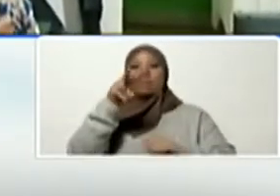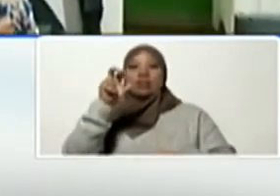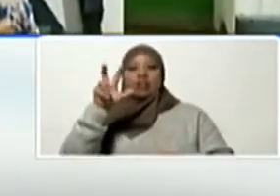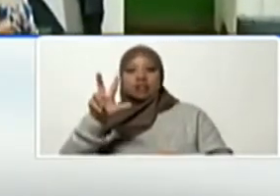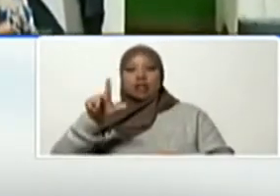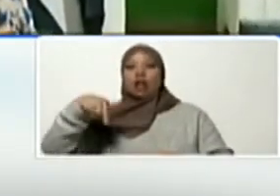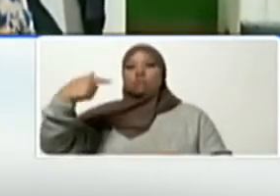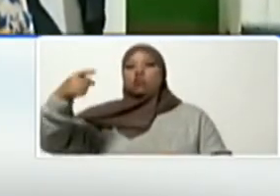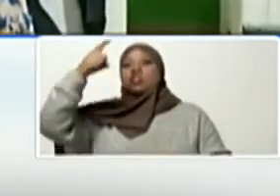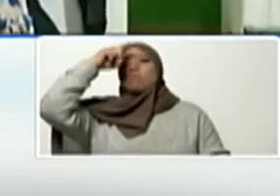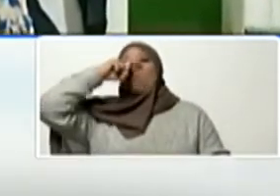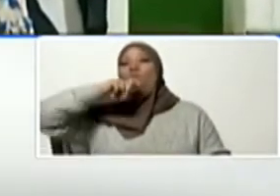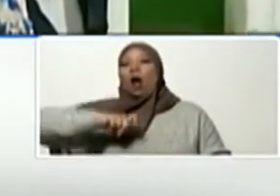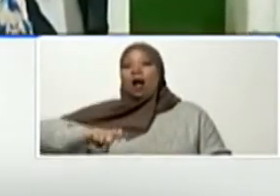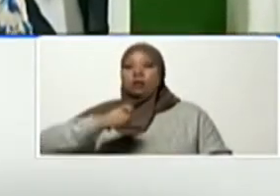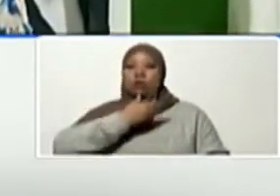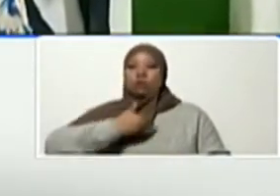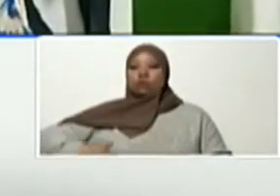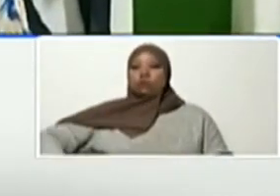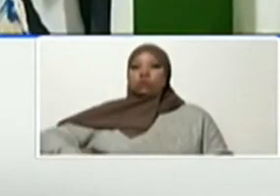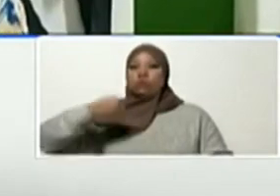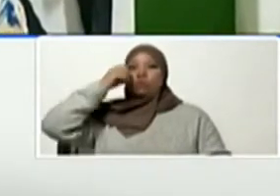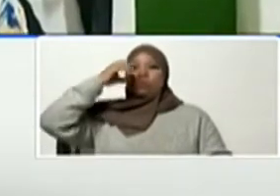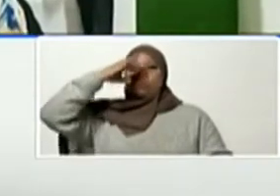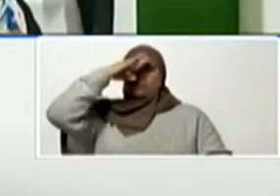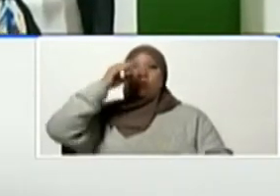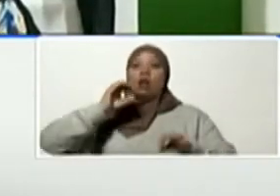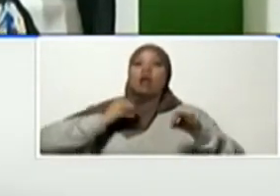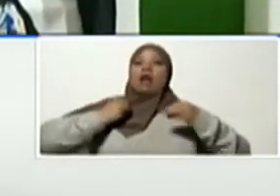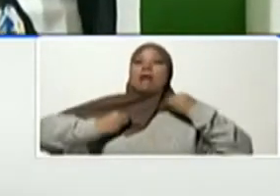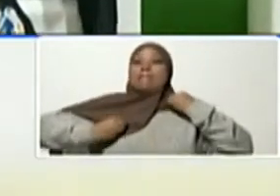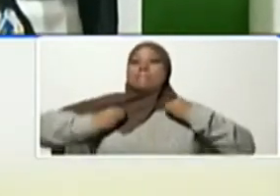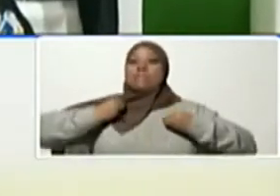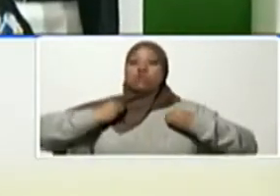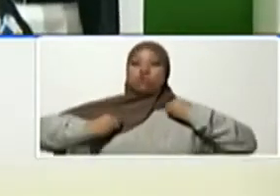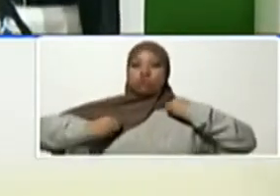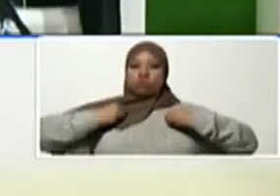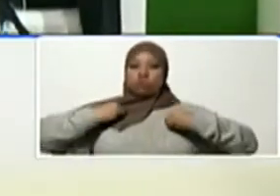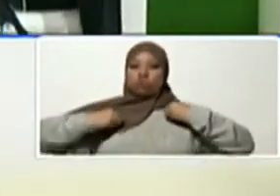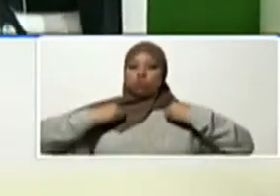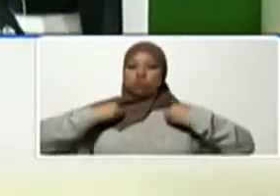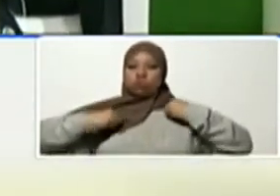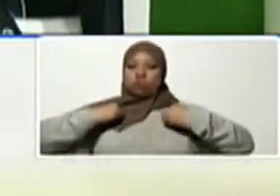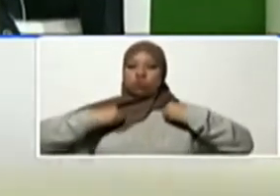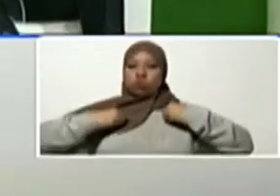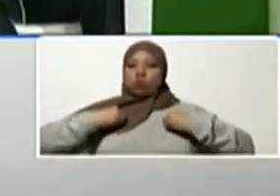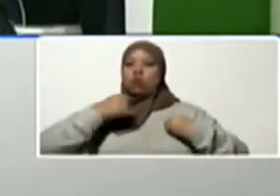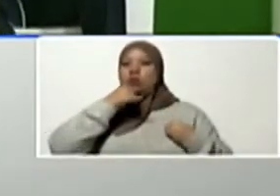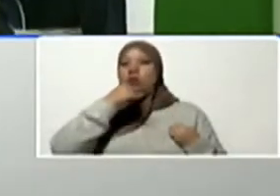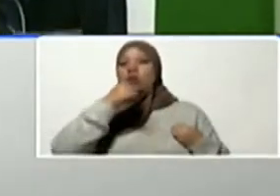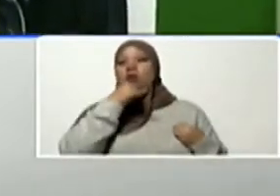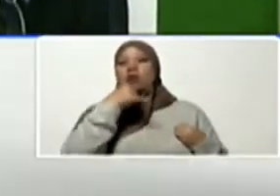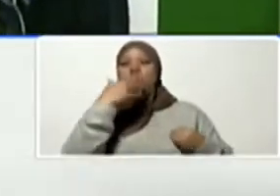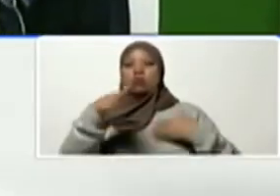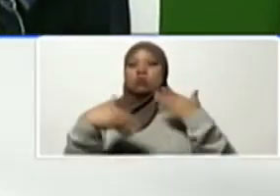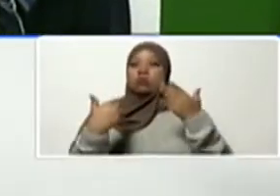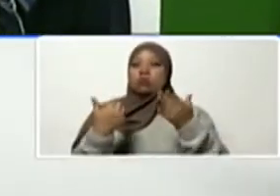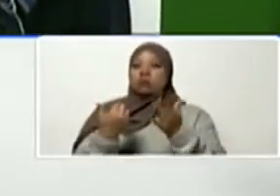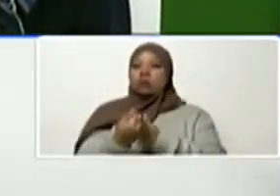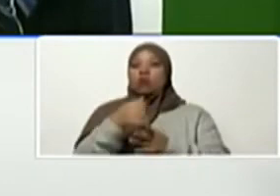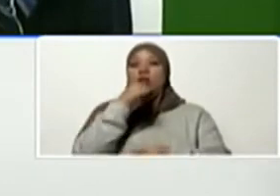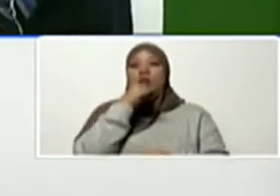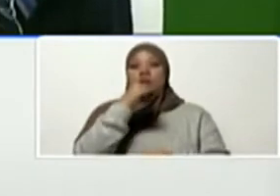presidente Gustavo Petro tiene una gran angustia, una gran preocupación por la recuperación, la reforestación, la regeneración del